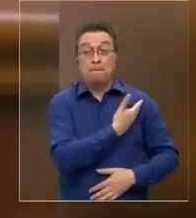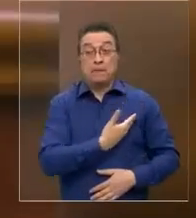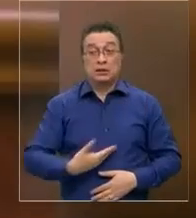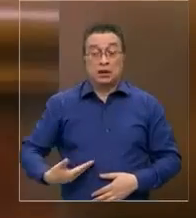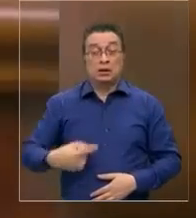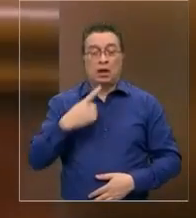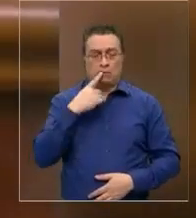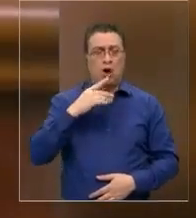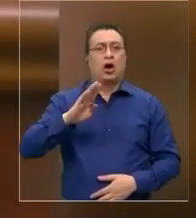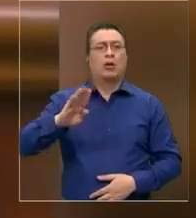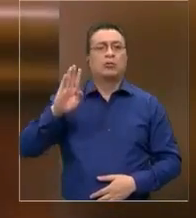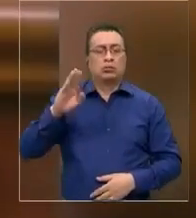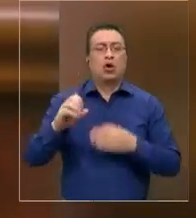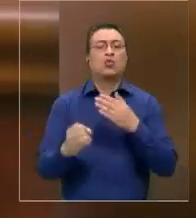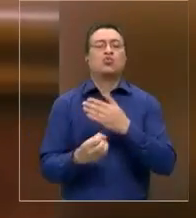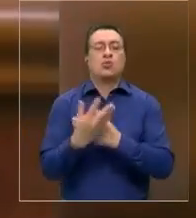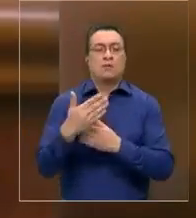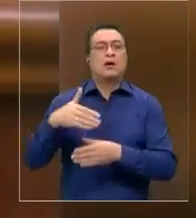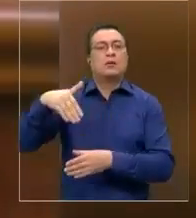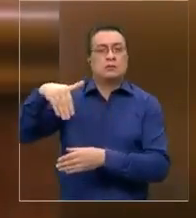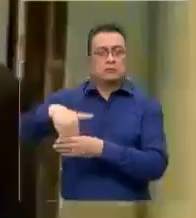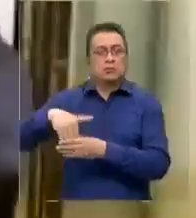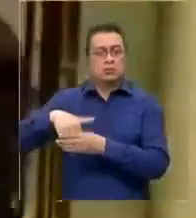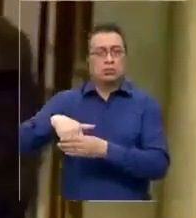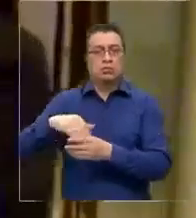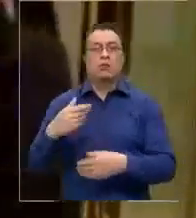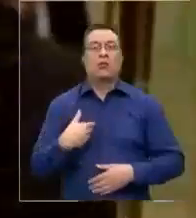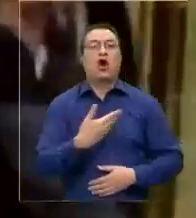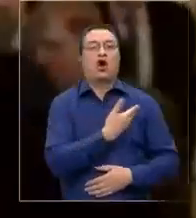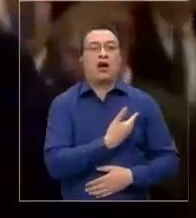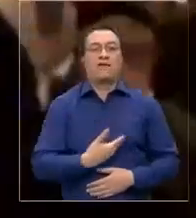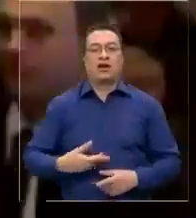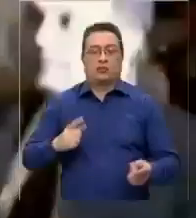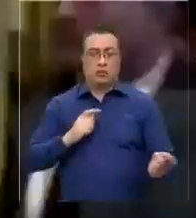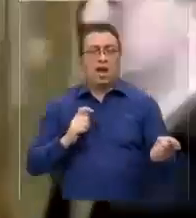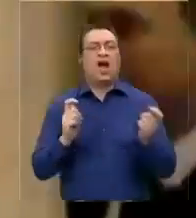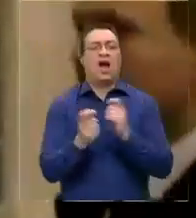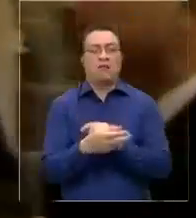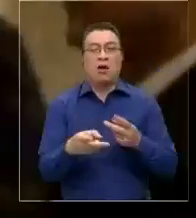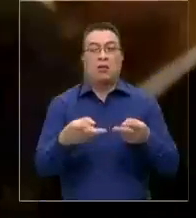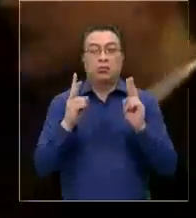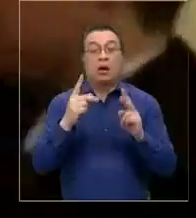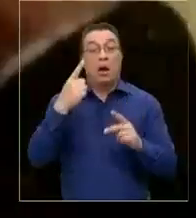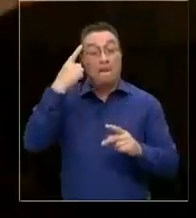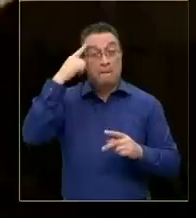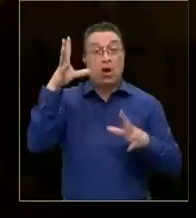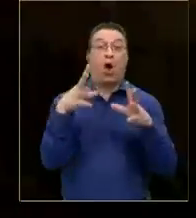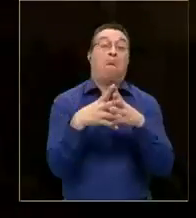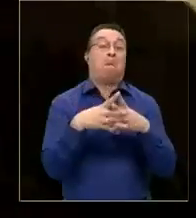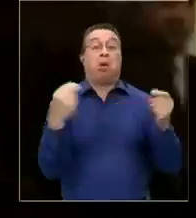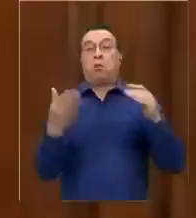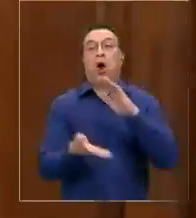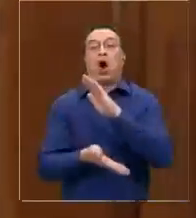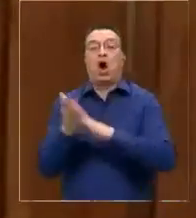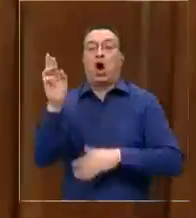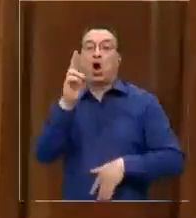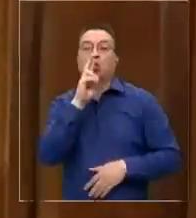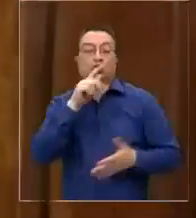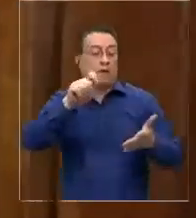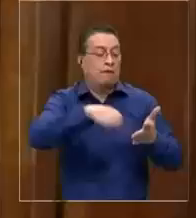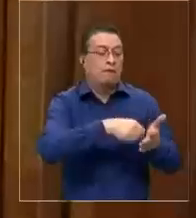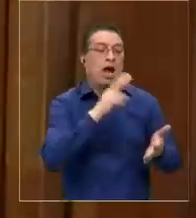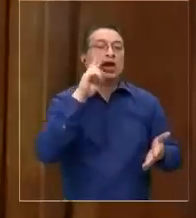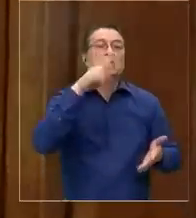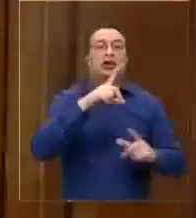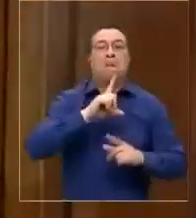se comprometió a hacer nuevas elecciones y formar un gobierno de transición, pero arrancó del país hacia Rusia sin firmar estos